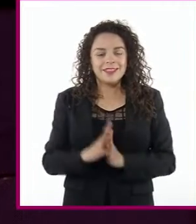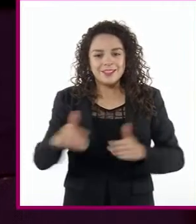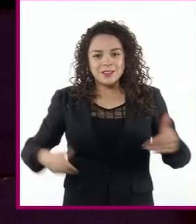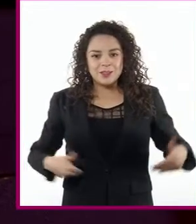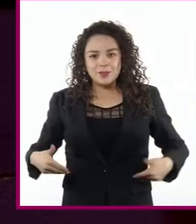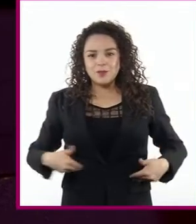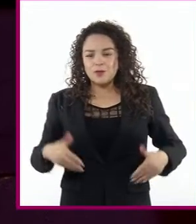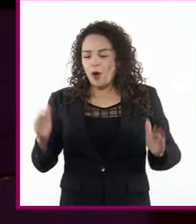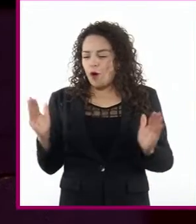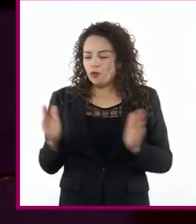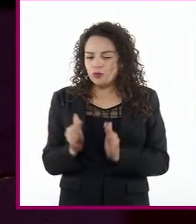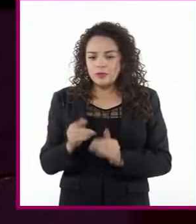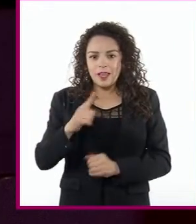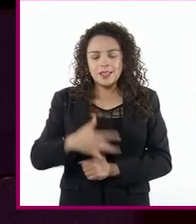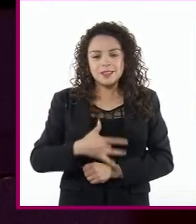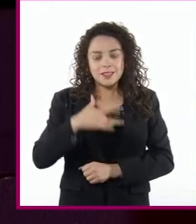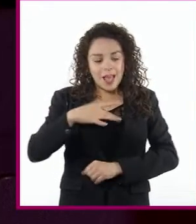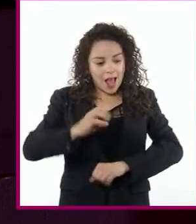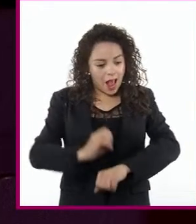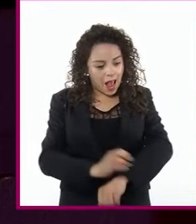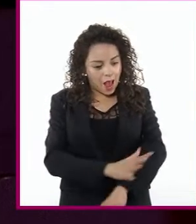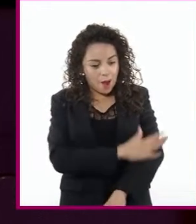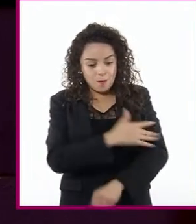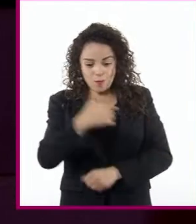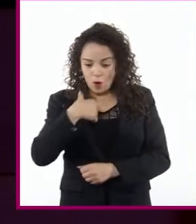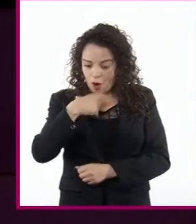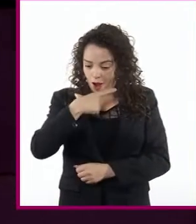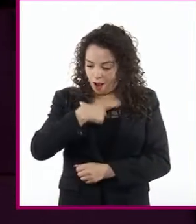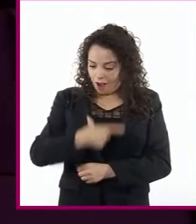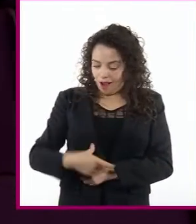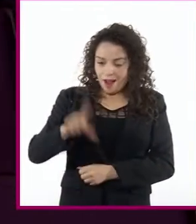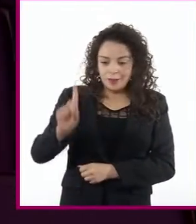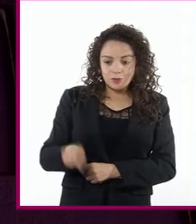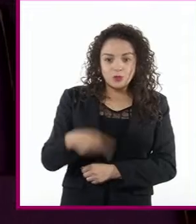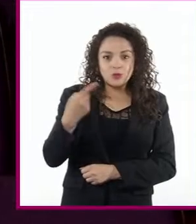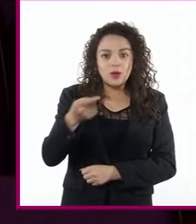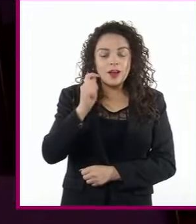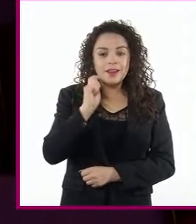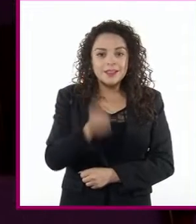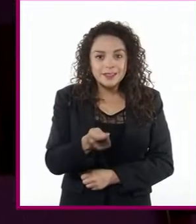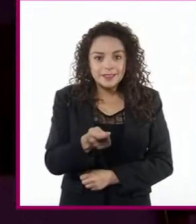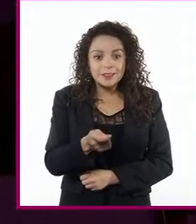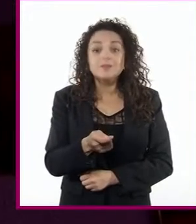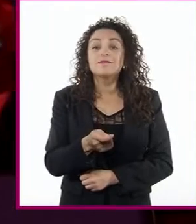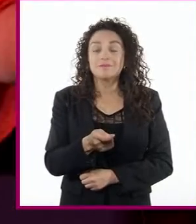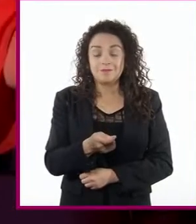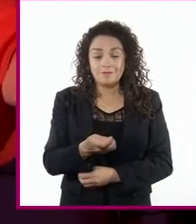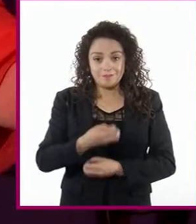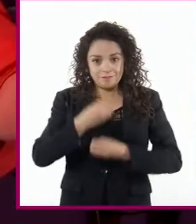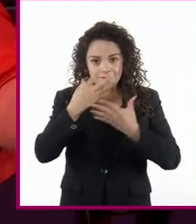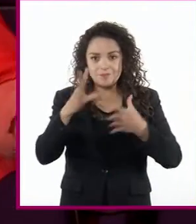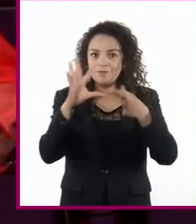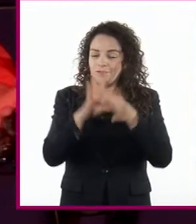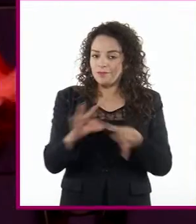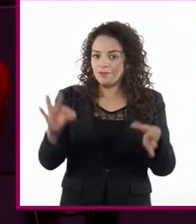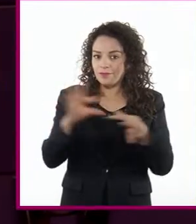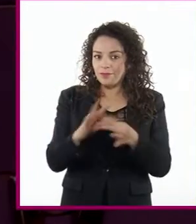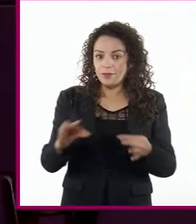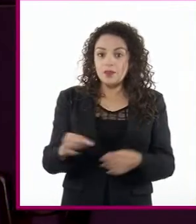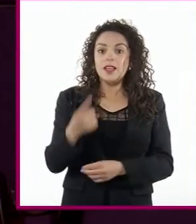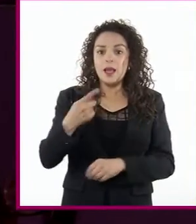han sentido la emoción de ser un personaje en esta narración colectiva que ocurre en tiempo